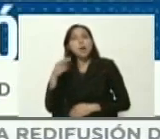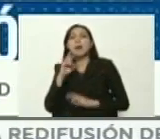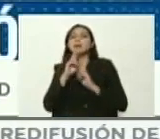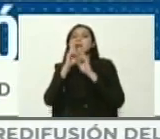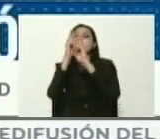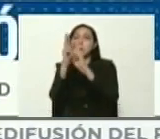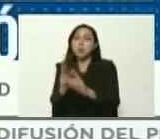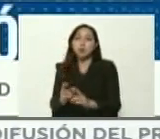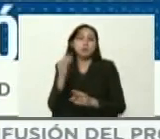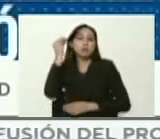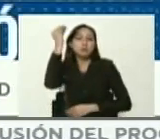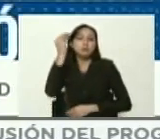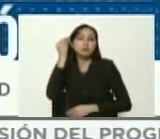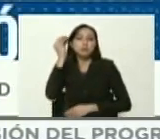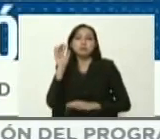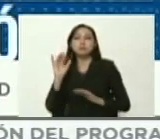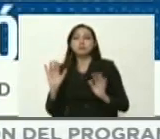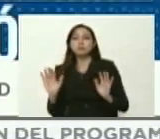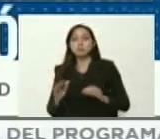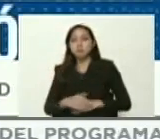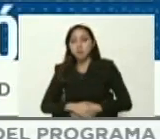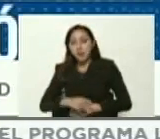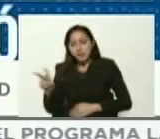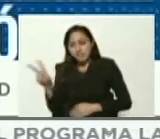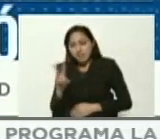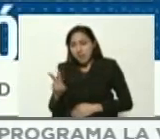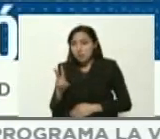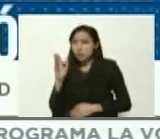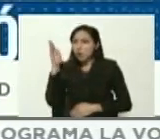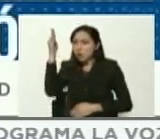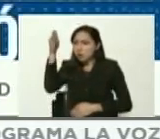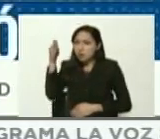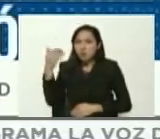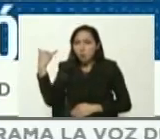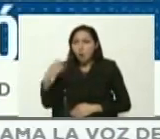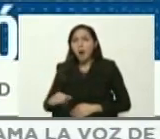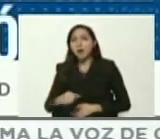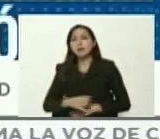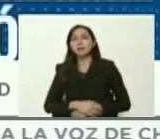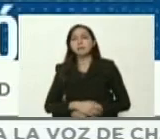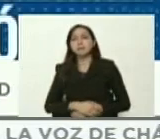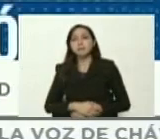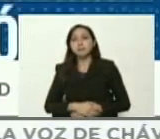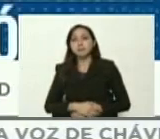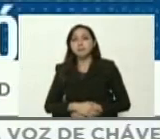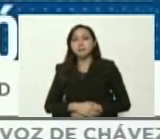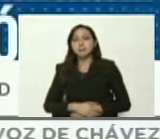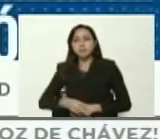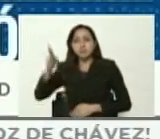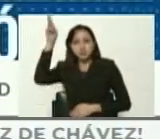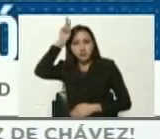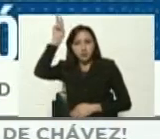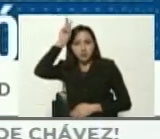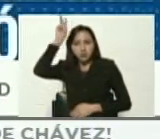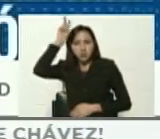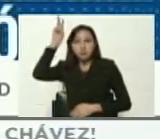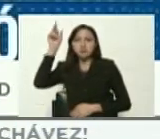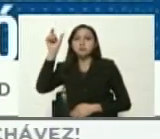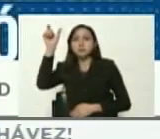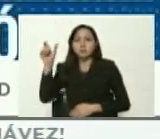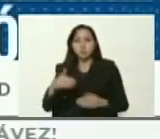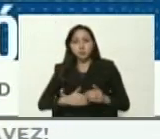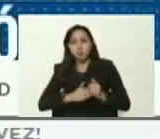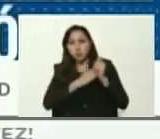respuesta. Venezuela tiene marcado su destino por Dios. Desde Guaycaipuro,